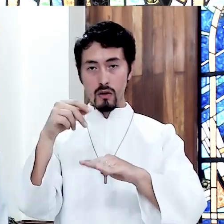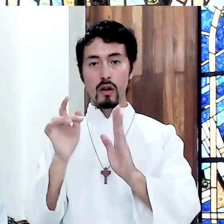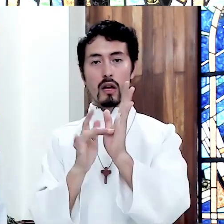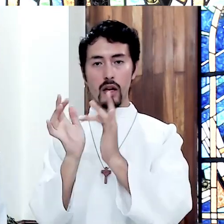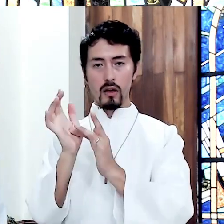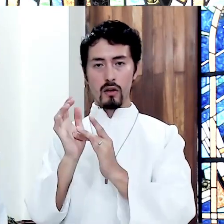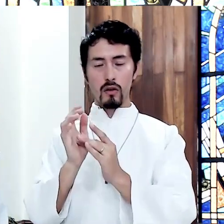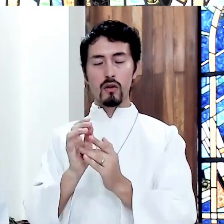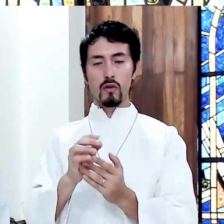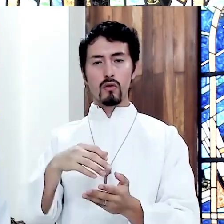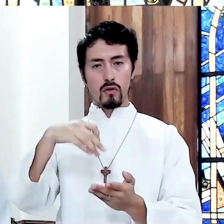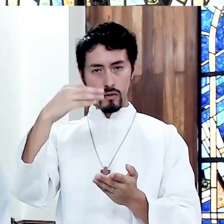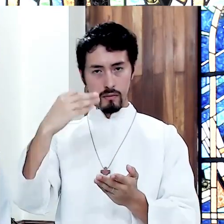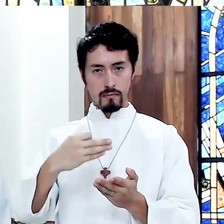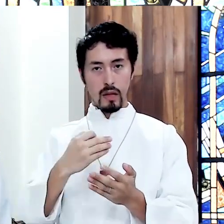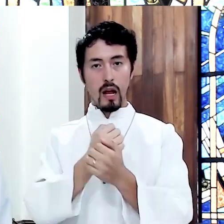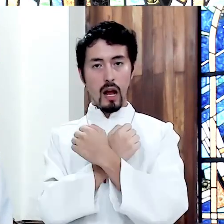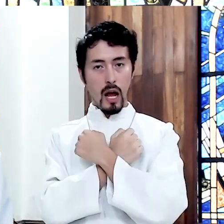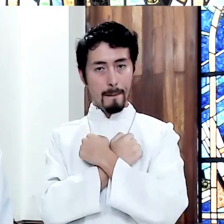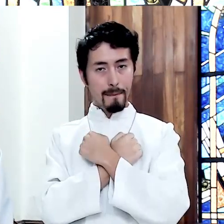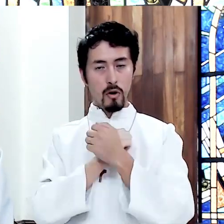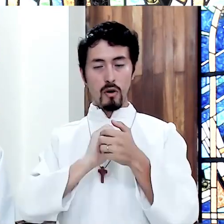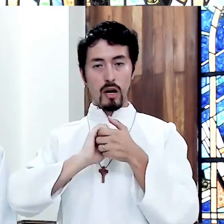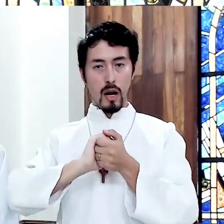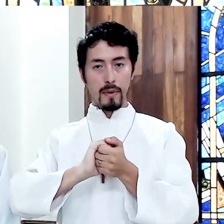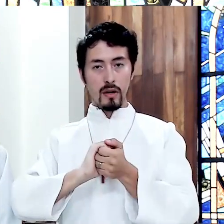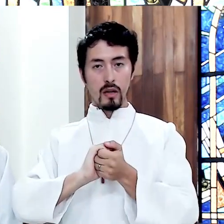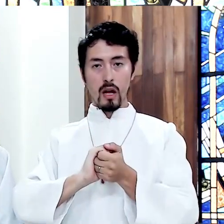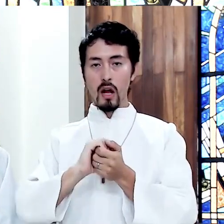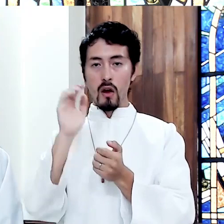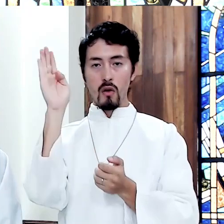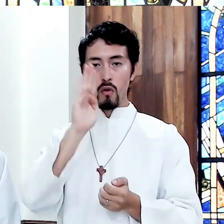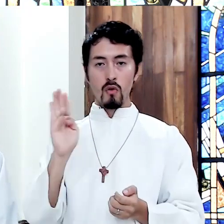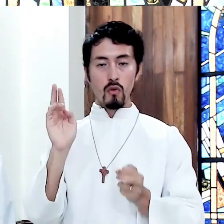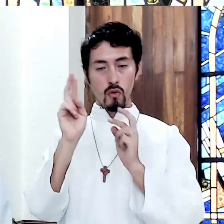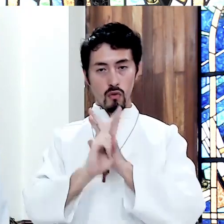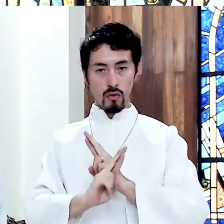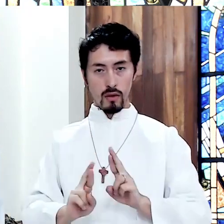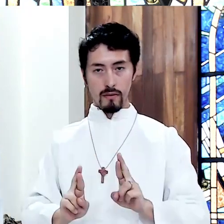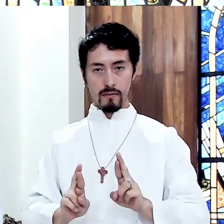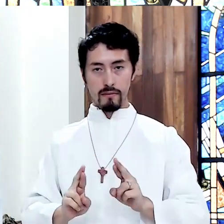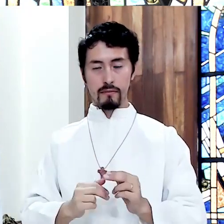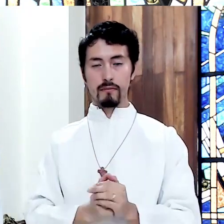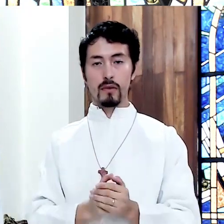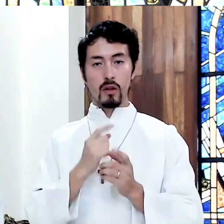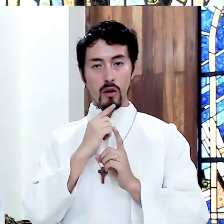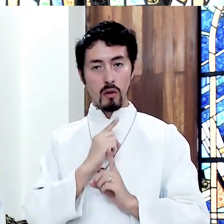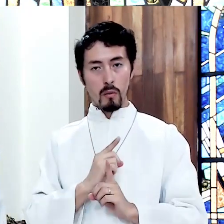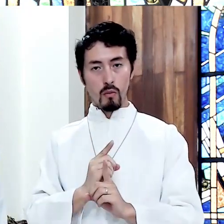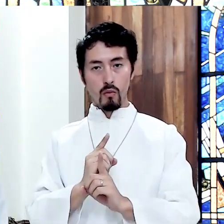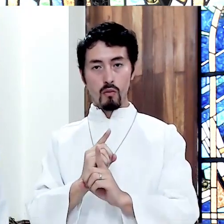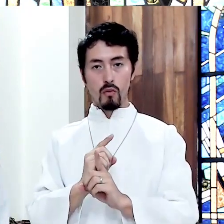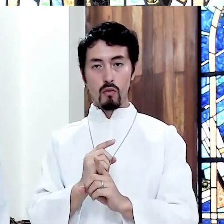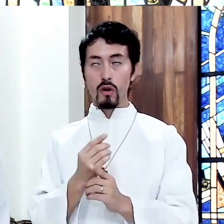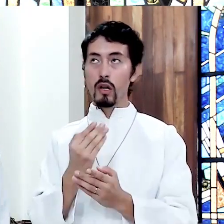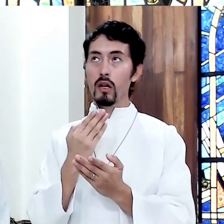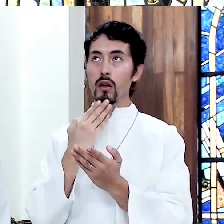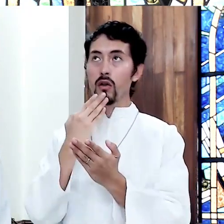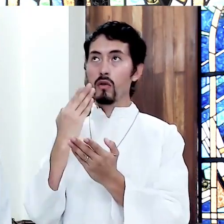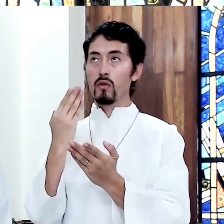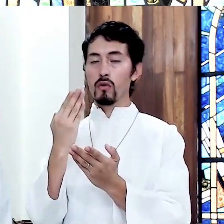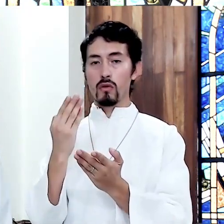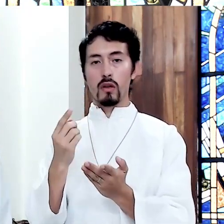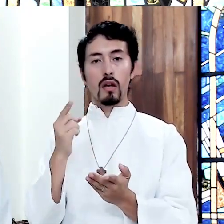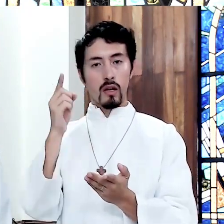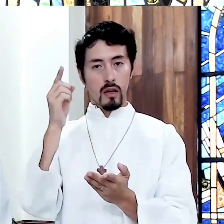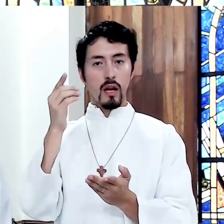que el amor, la amistad, nunca se acaban. Por eso dirijámonos al Padre con sus mismas